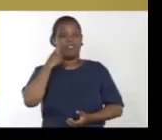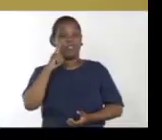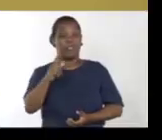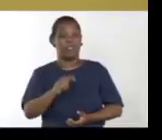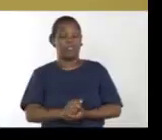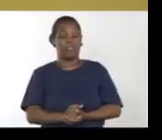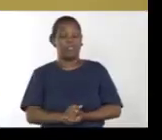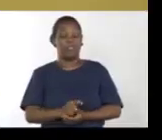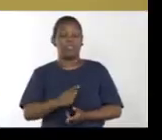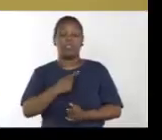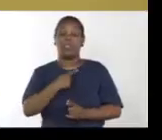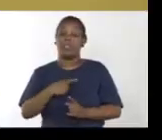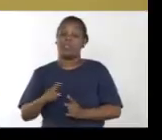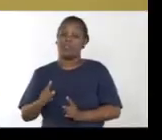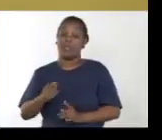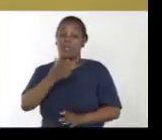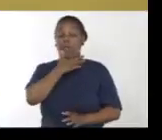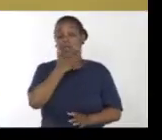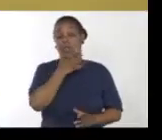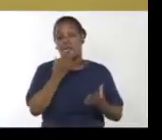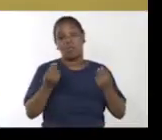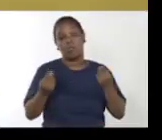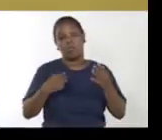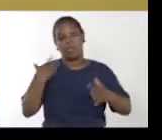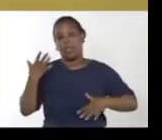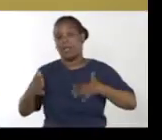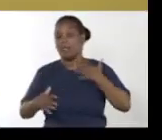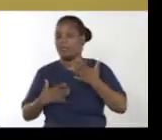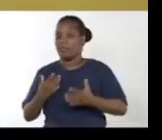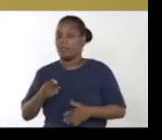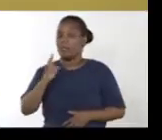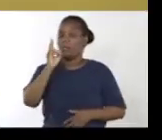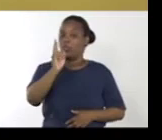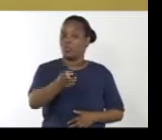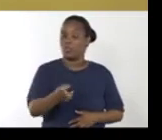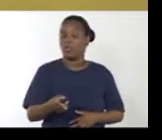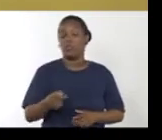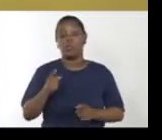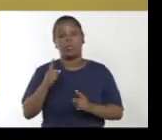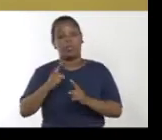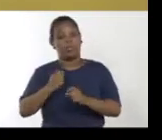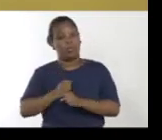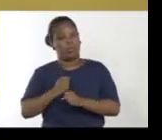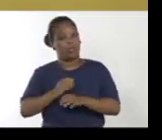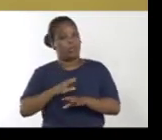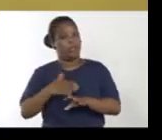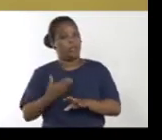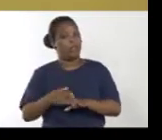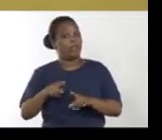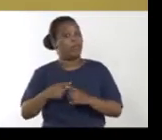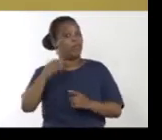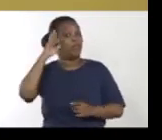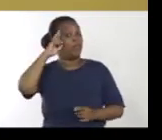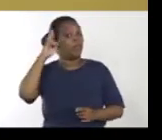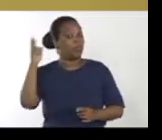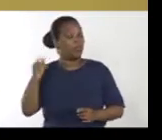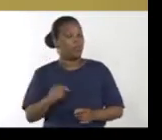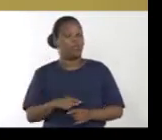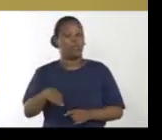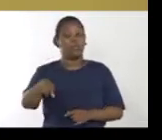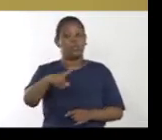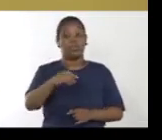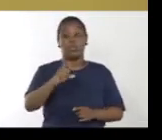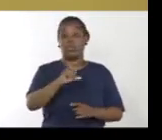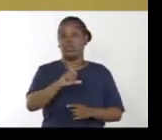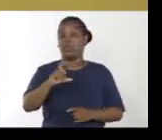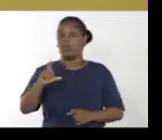Fíjense, quizás les parezcan muchas las actividades que les estoy sugiriendo para trabajar después, pero recuerden que